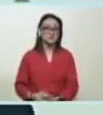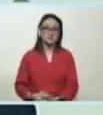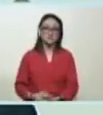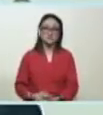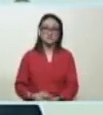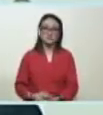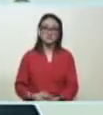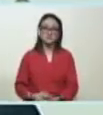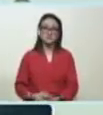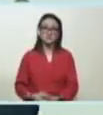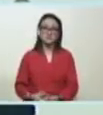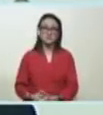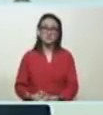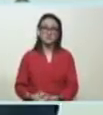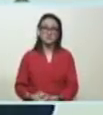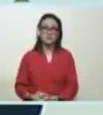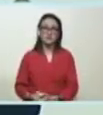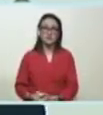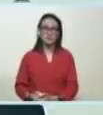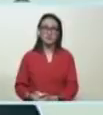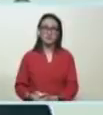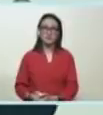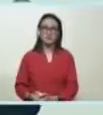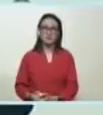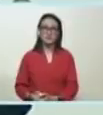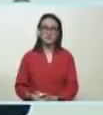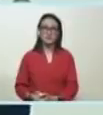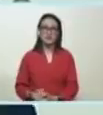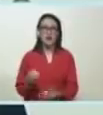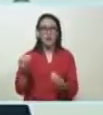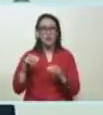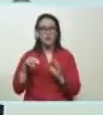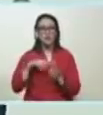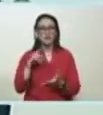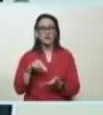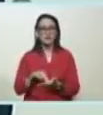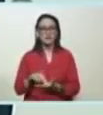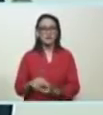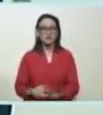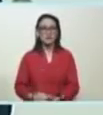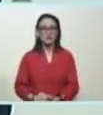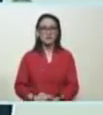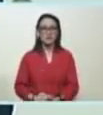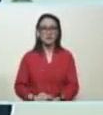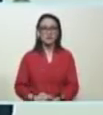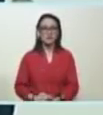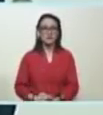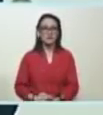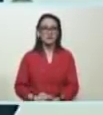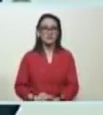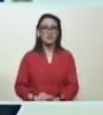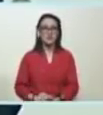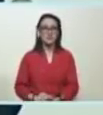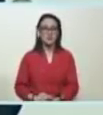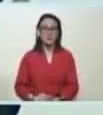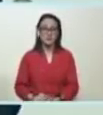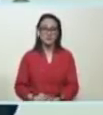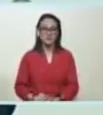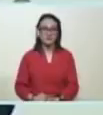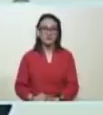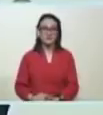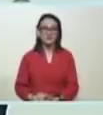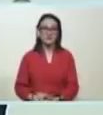toca hoy de diálogo, concertación, acuerdo nacional y de avance hacia la prosperidad del país.